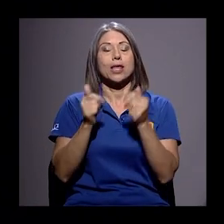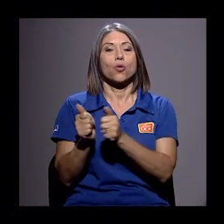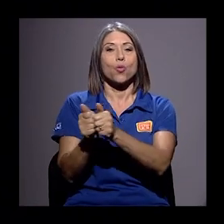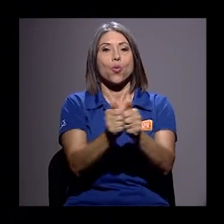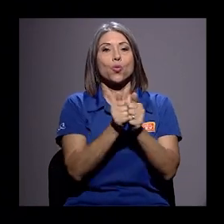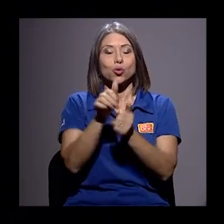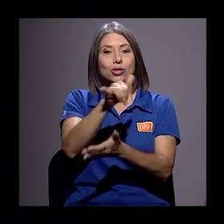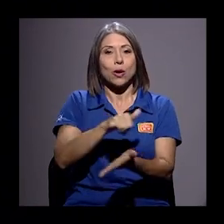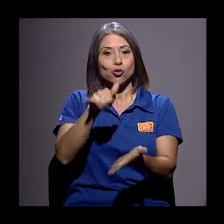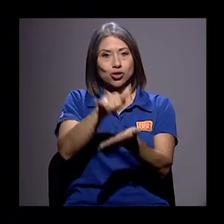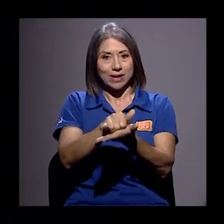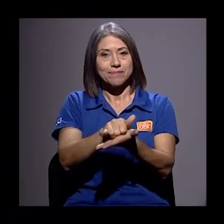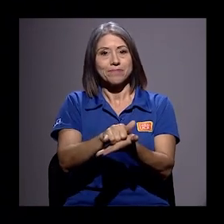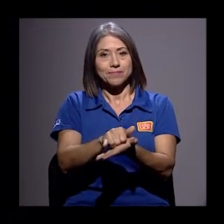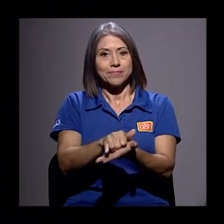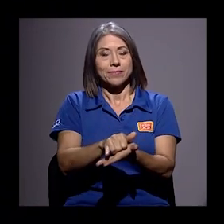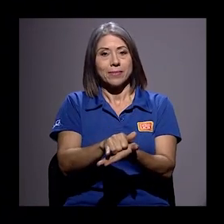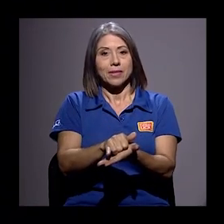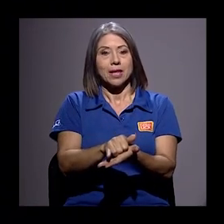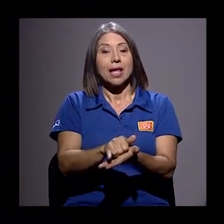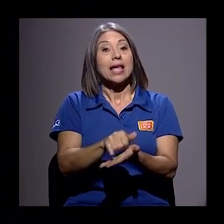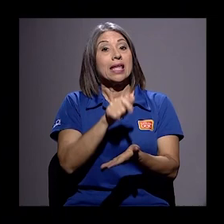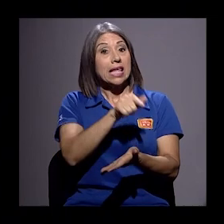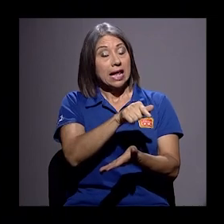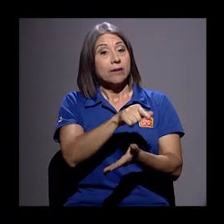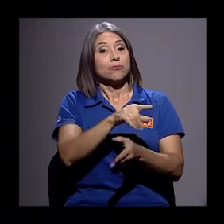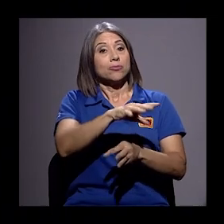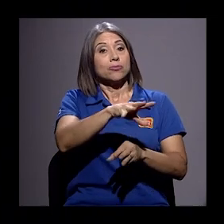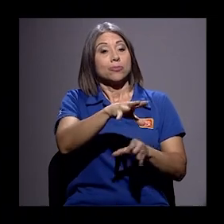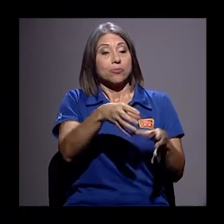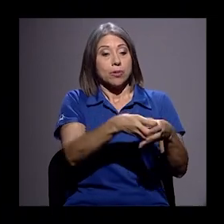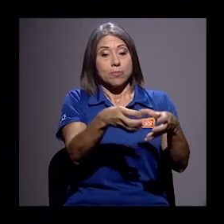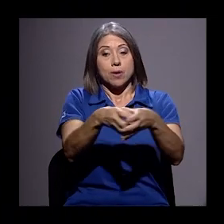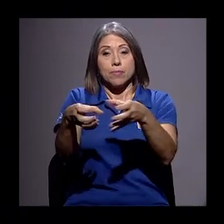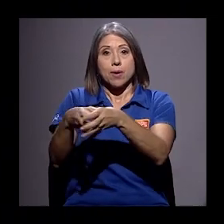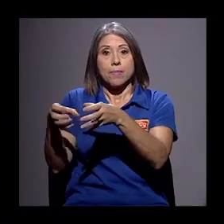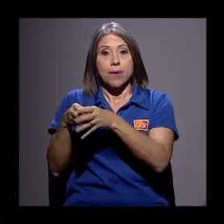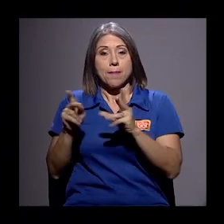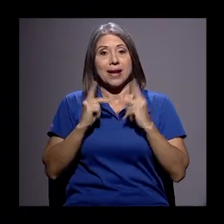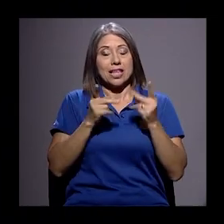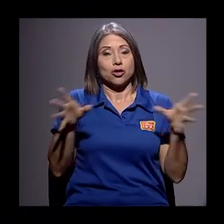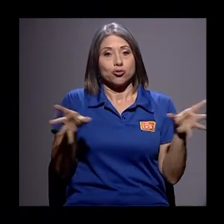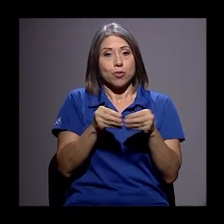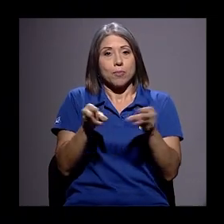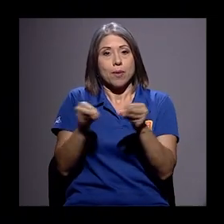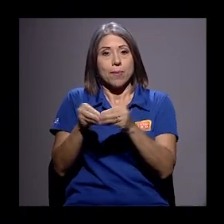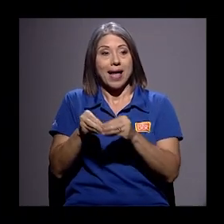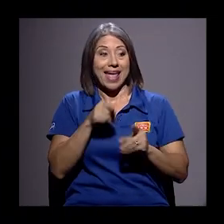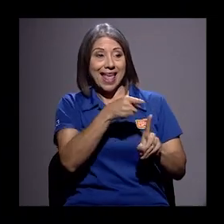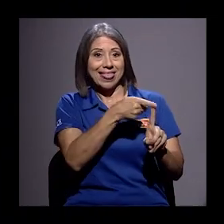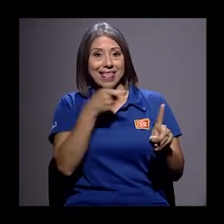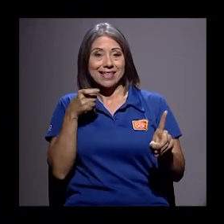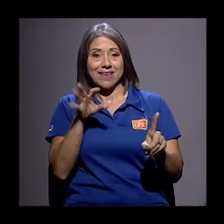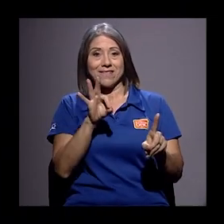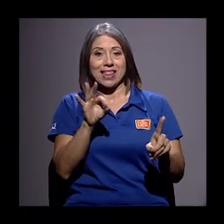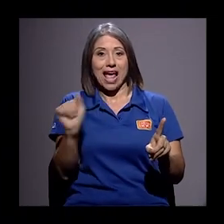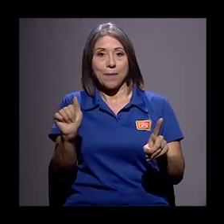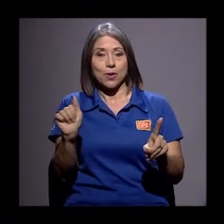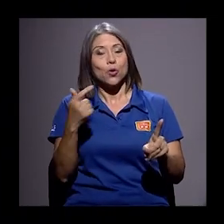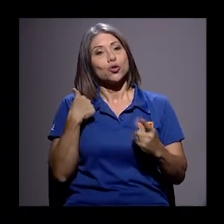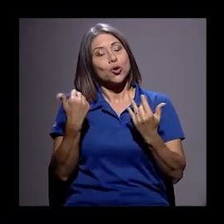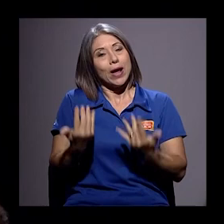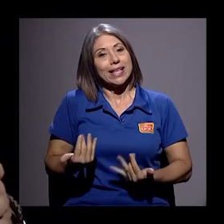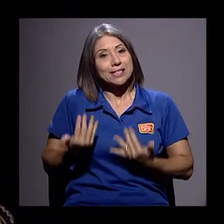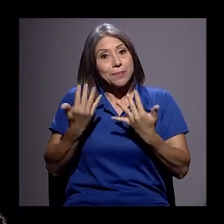quieren suma una serie de alianzas de diferentes partidos él proviene del frente amplio así que espero que cada vez